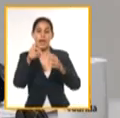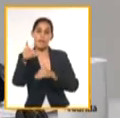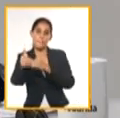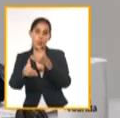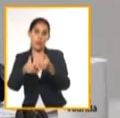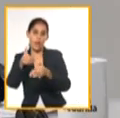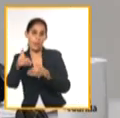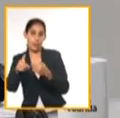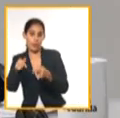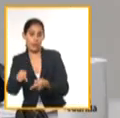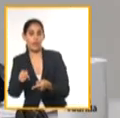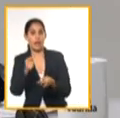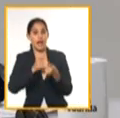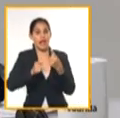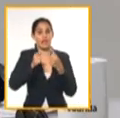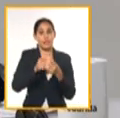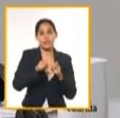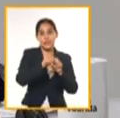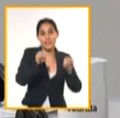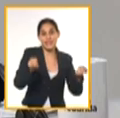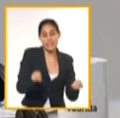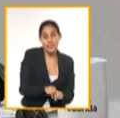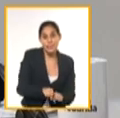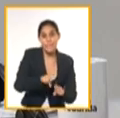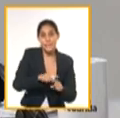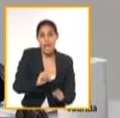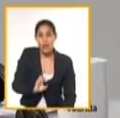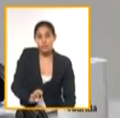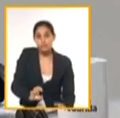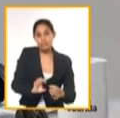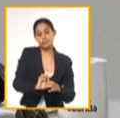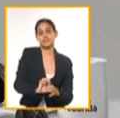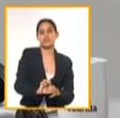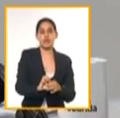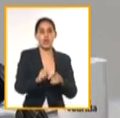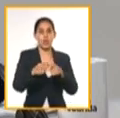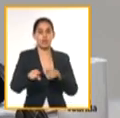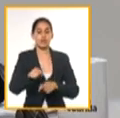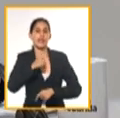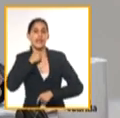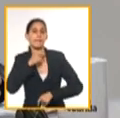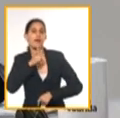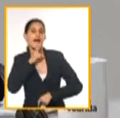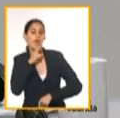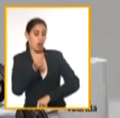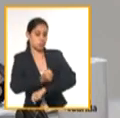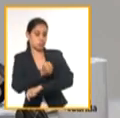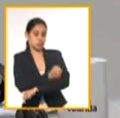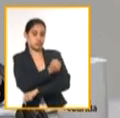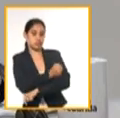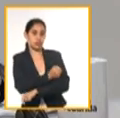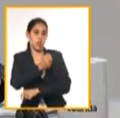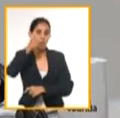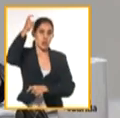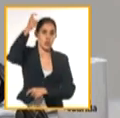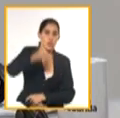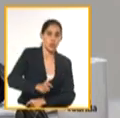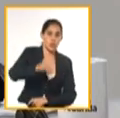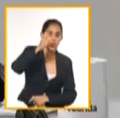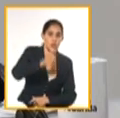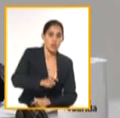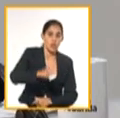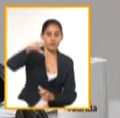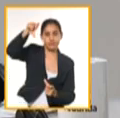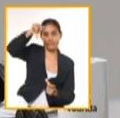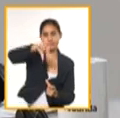de los sistemas, unido a la incorporación del tiro agua en pipa. O sea, el agua en pipa es un servicio que no sustituye para nada lo del sistema de abasto